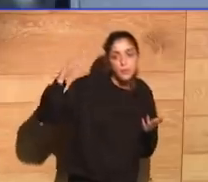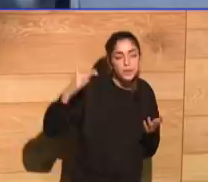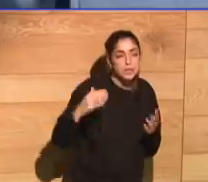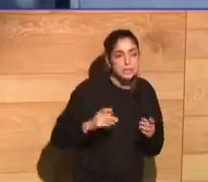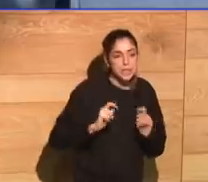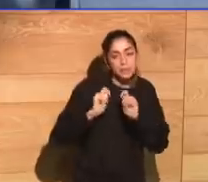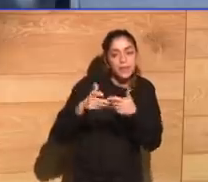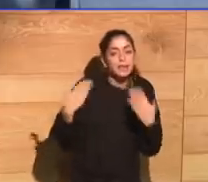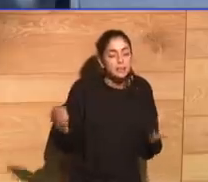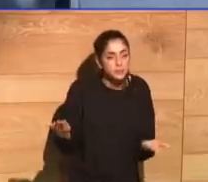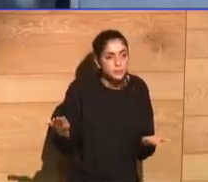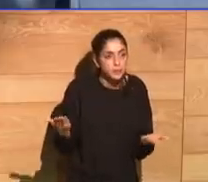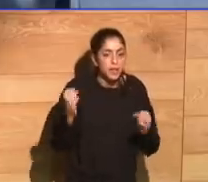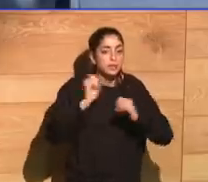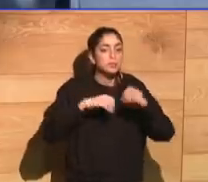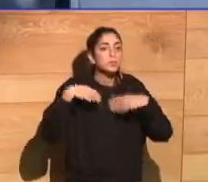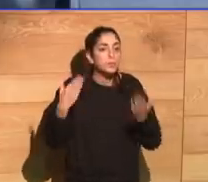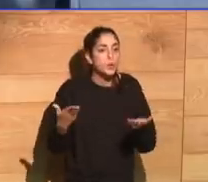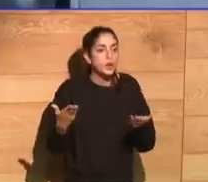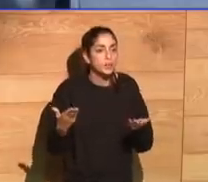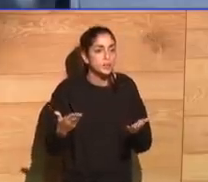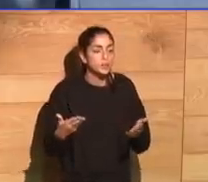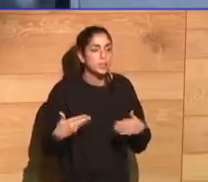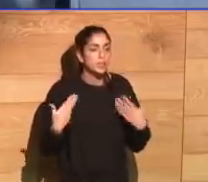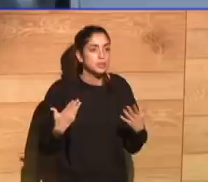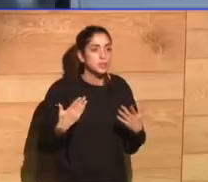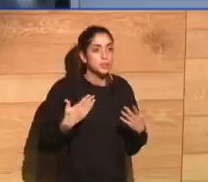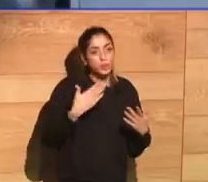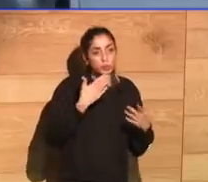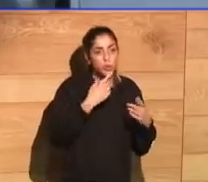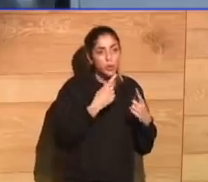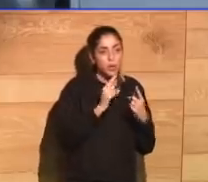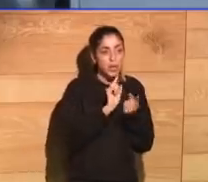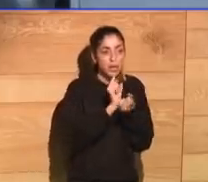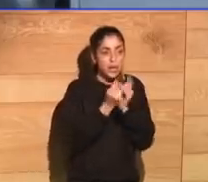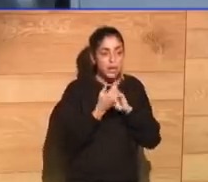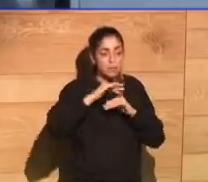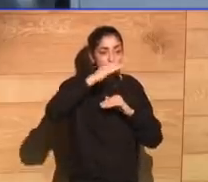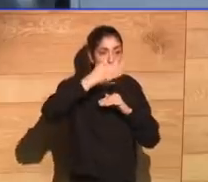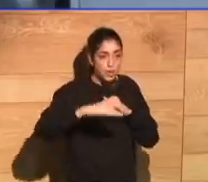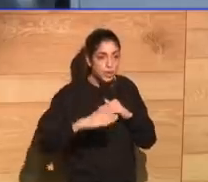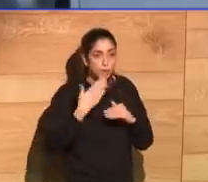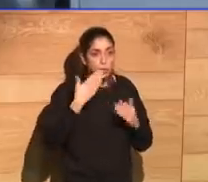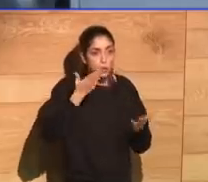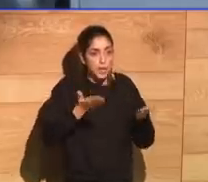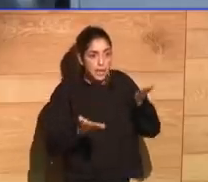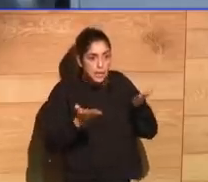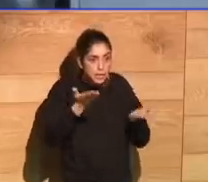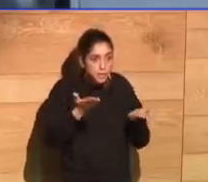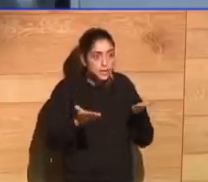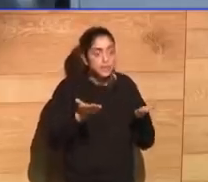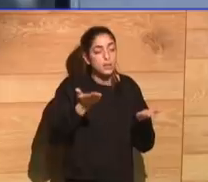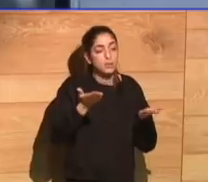y... Pero bueno, digamos que con todo ese cambio tonal, sin embargo, se crea un equilibrio muy improbable, muy extraño, incluso